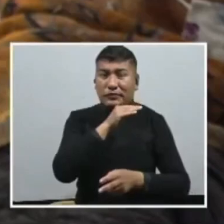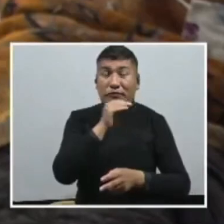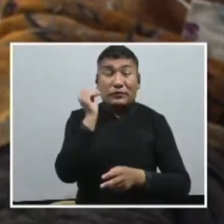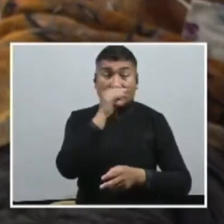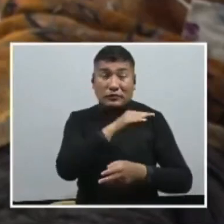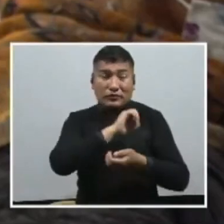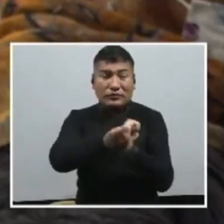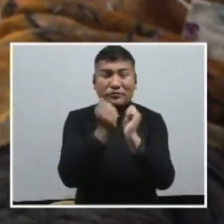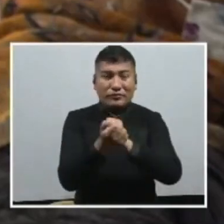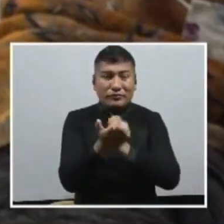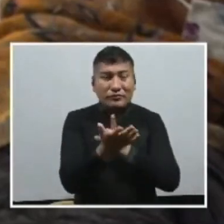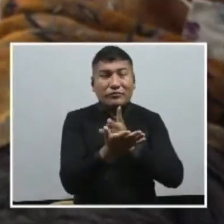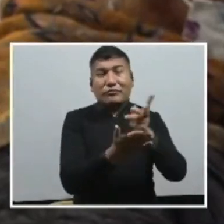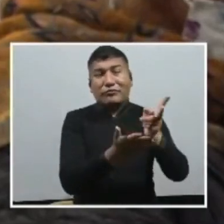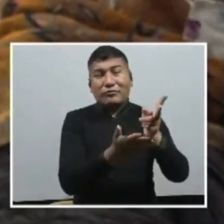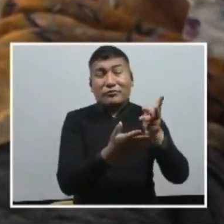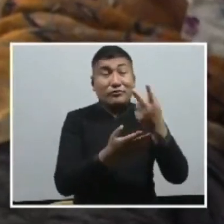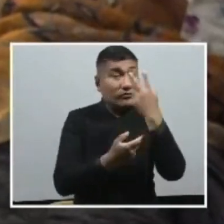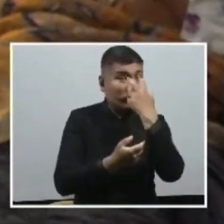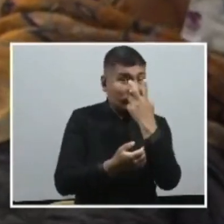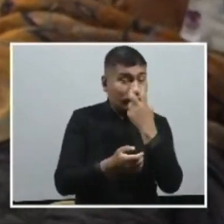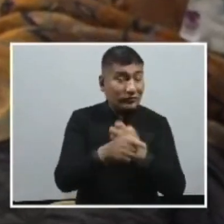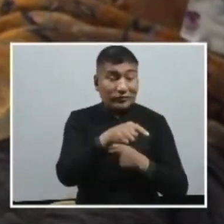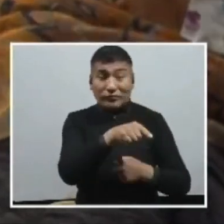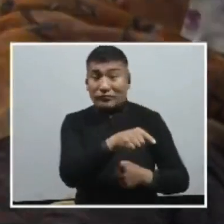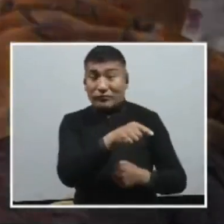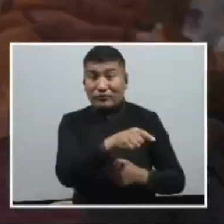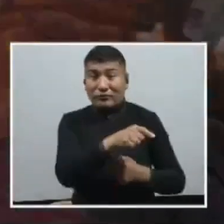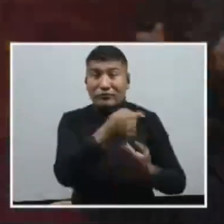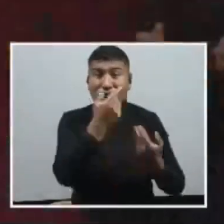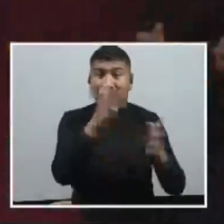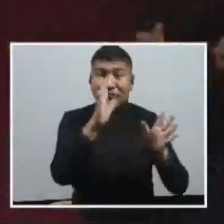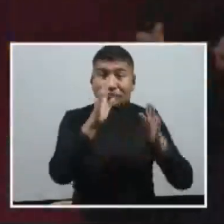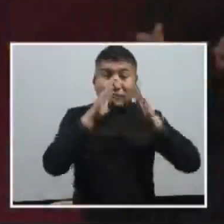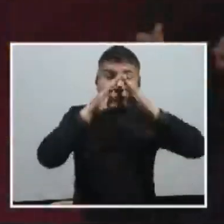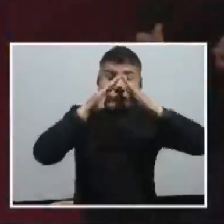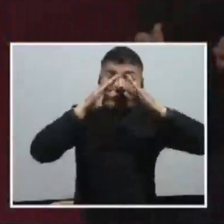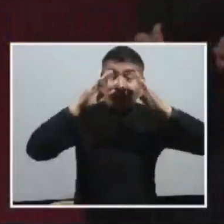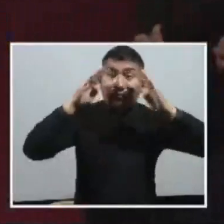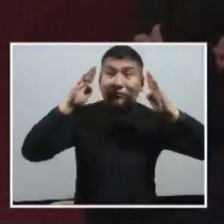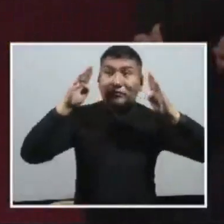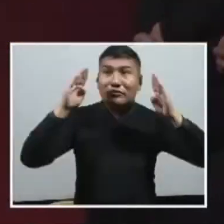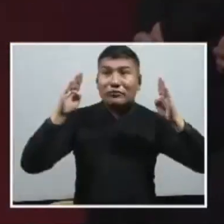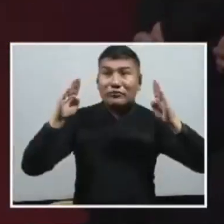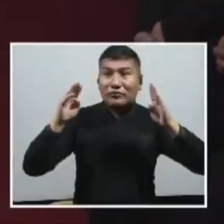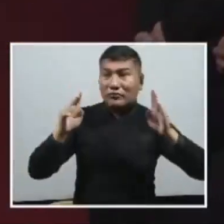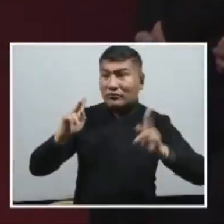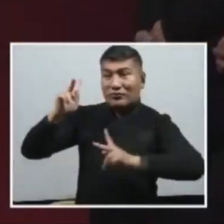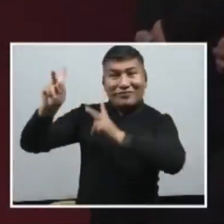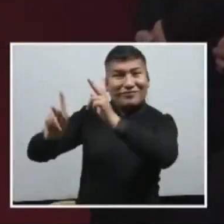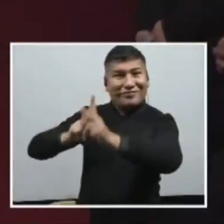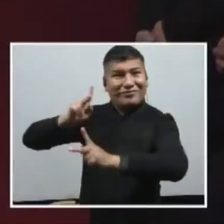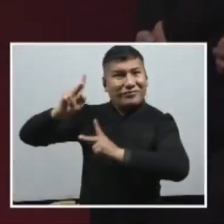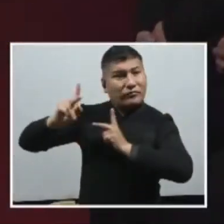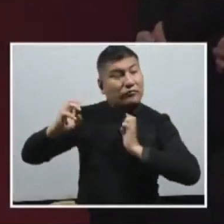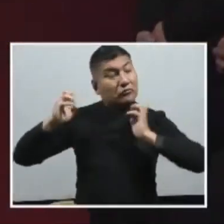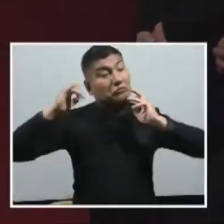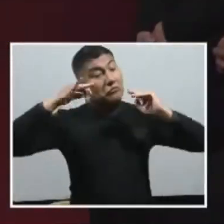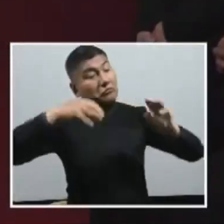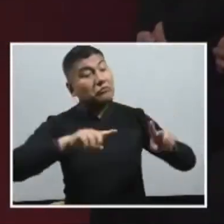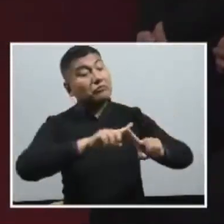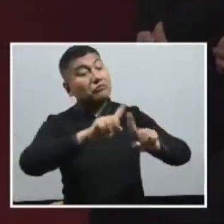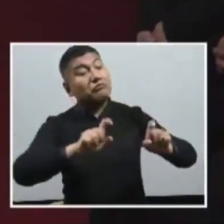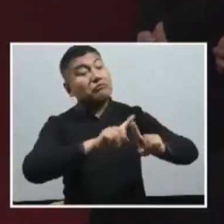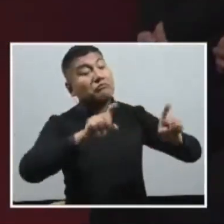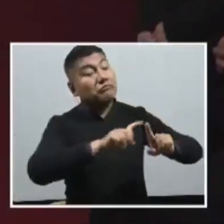verdad. El ciego, que ya ha dejado de serlo, se ve interrogado por varios grupos de personas.